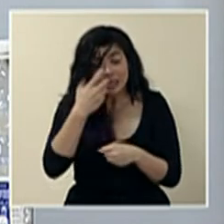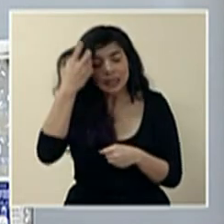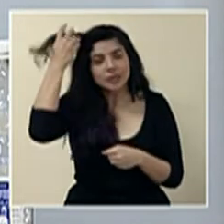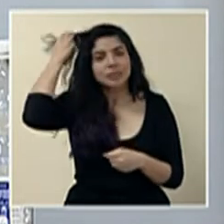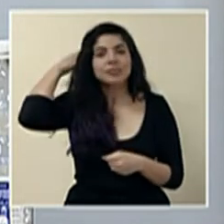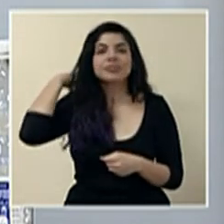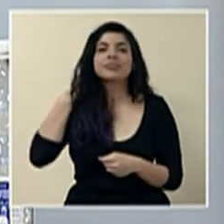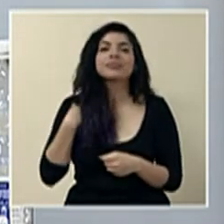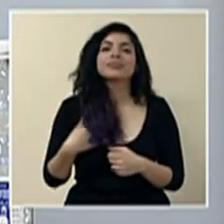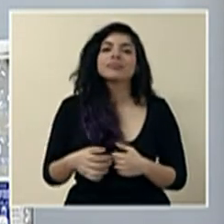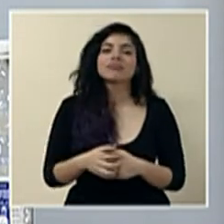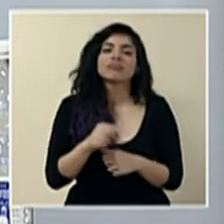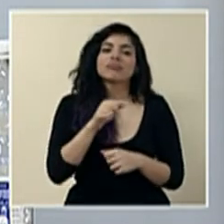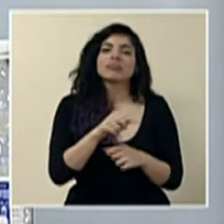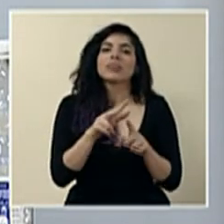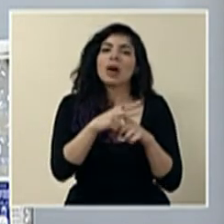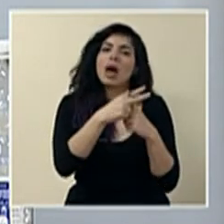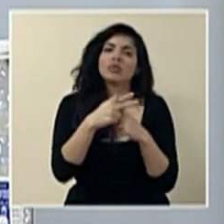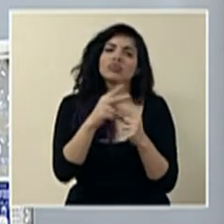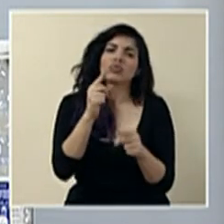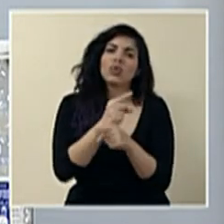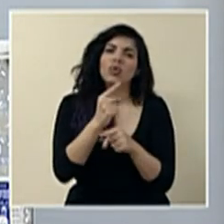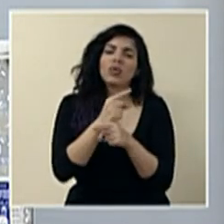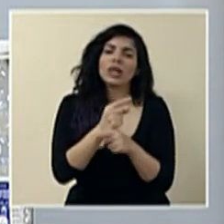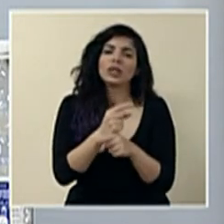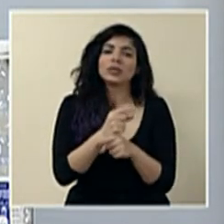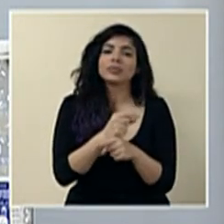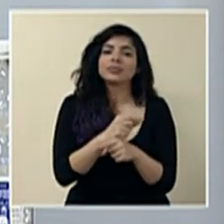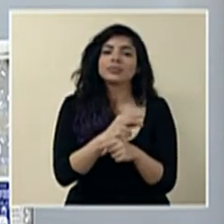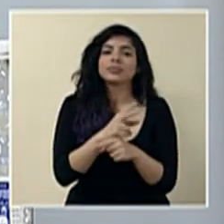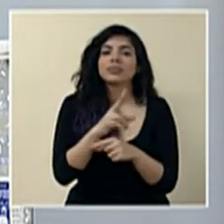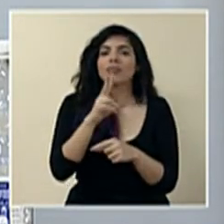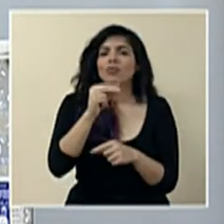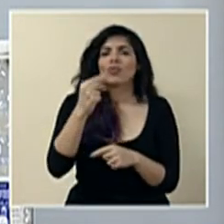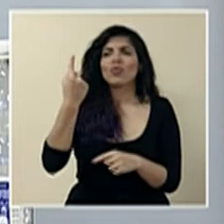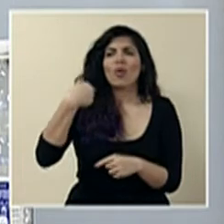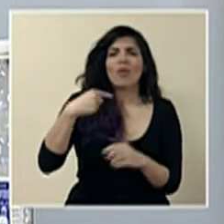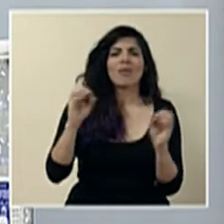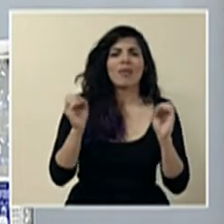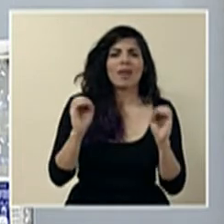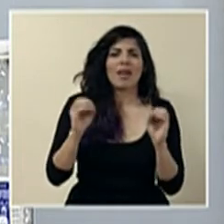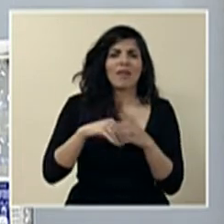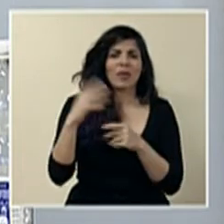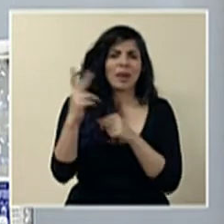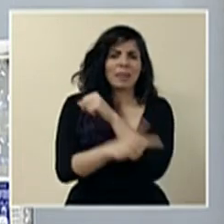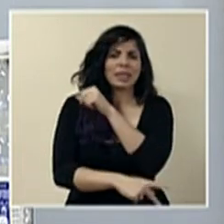un ajuste adecuado en ese sentido y que no nos lo están imponiendo nadie de afuera.